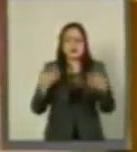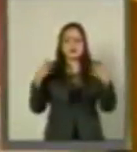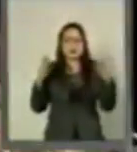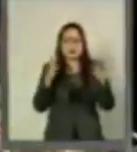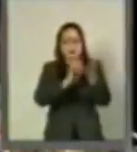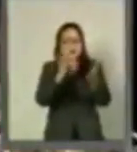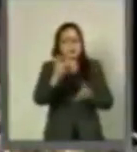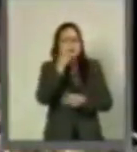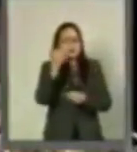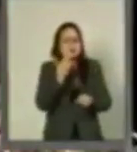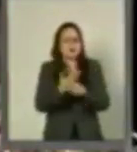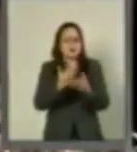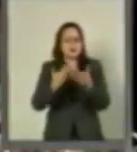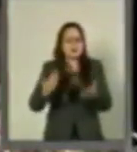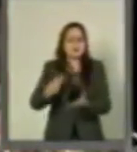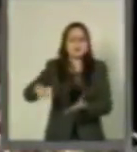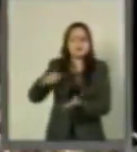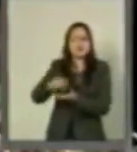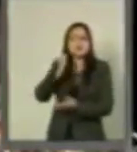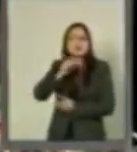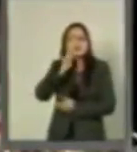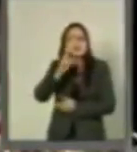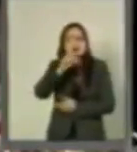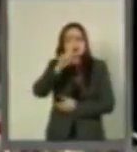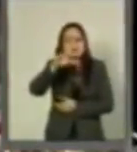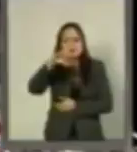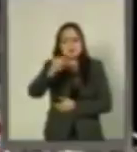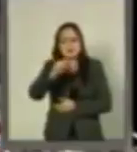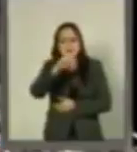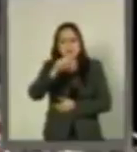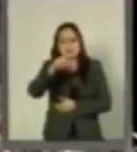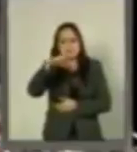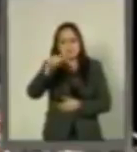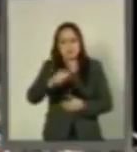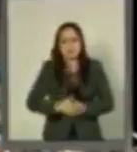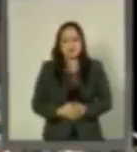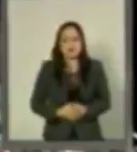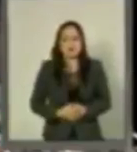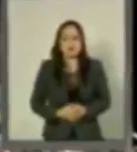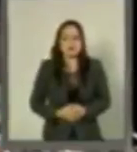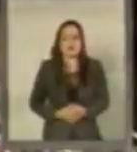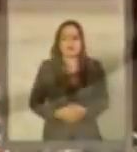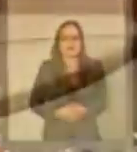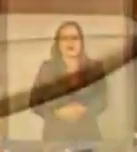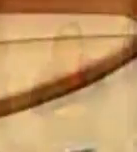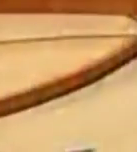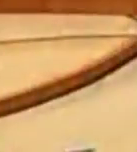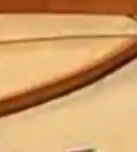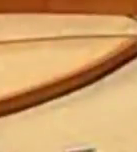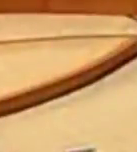Muchas gracias, secretario. Tiene el uso de la tribuna la senadora Dolores Padierna Luna.